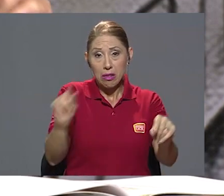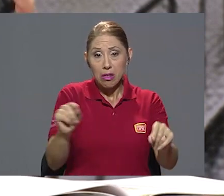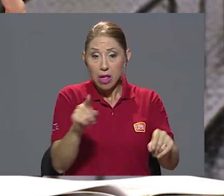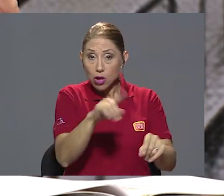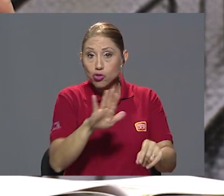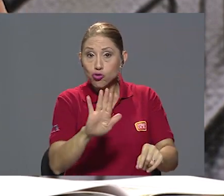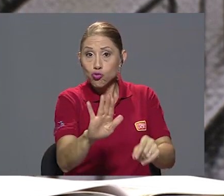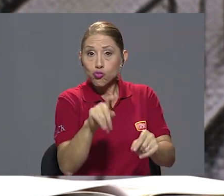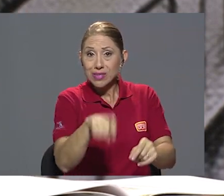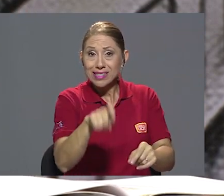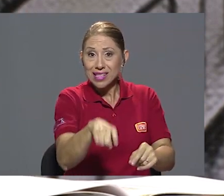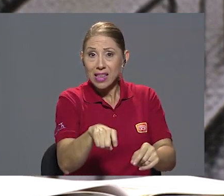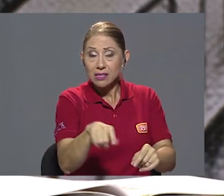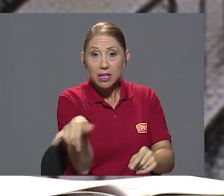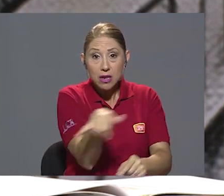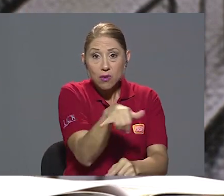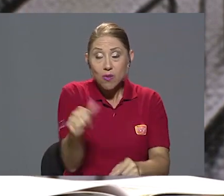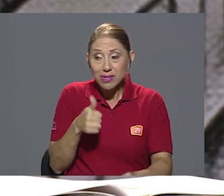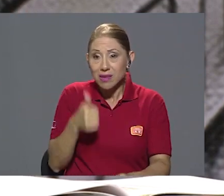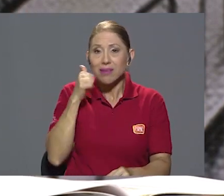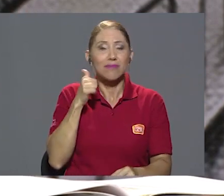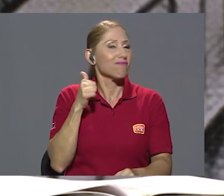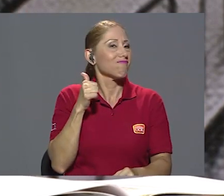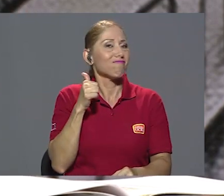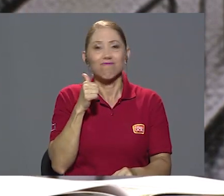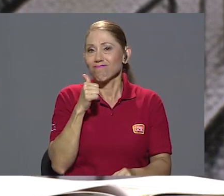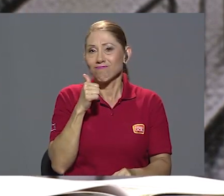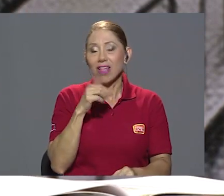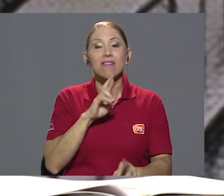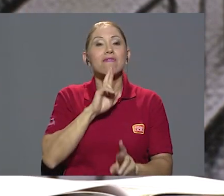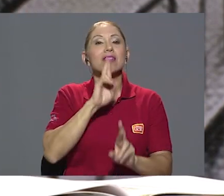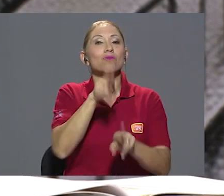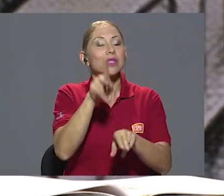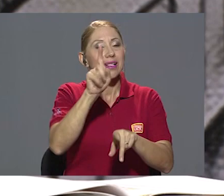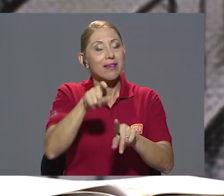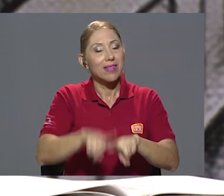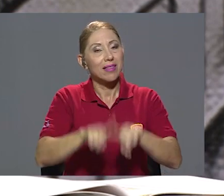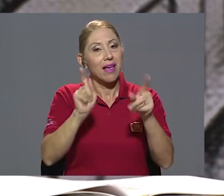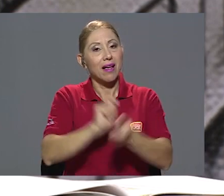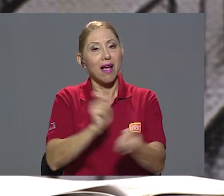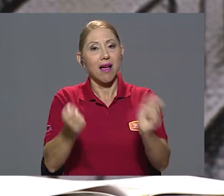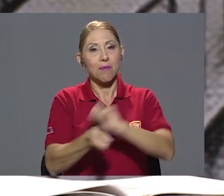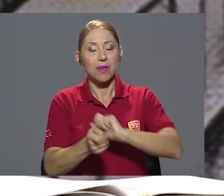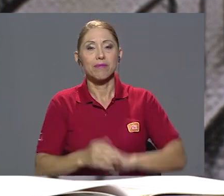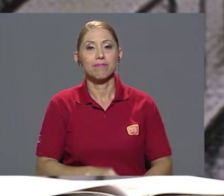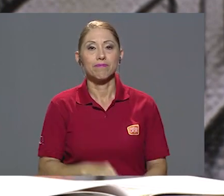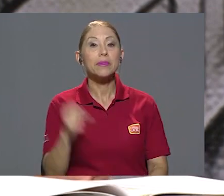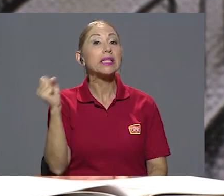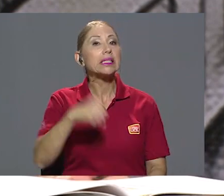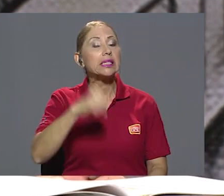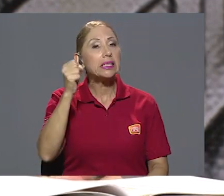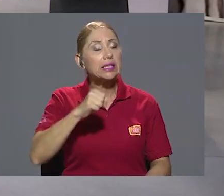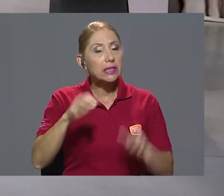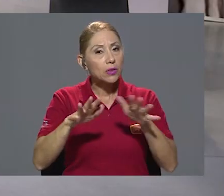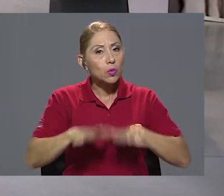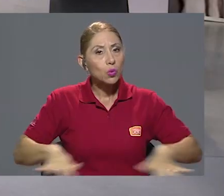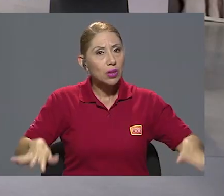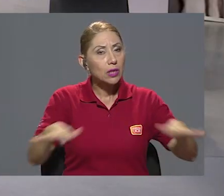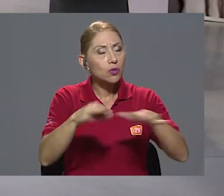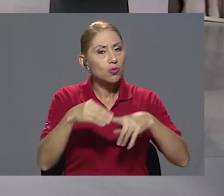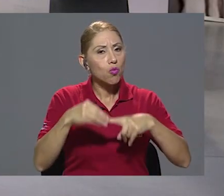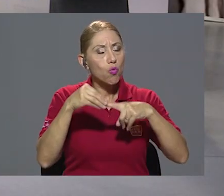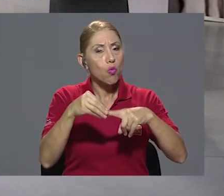mismas de ayer y por tanto las respuestas y los aportes de la universidad también tienen que cambiar. Sí, en definitiva los contextos